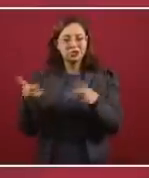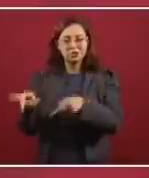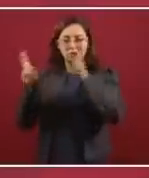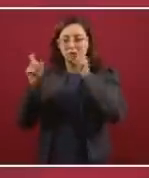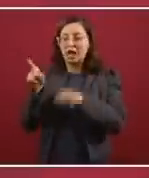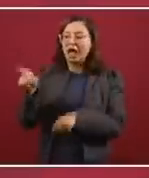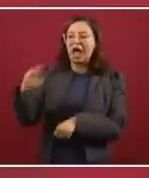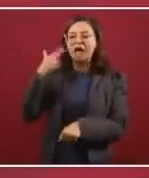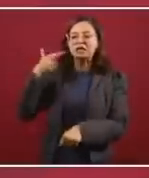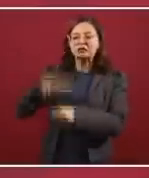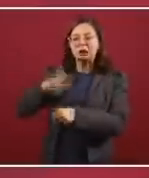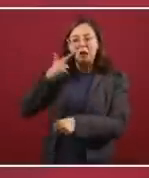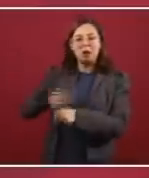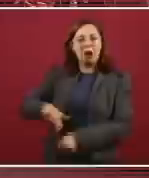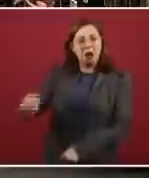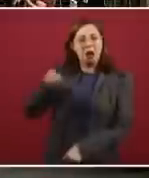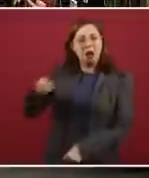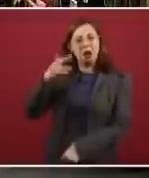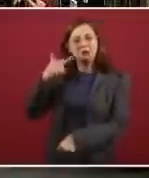ese era el ladrón.